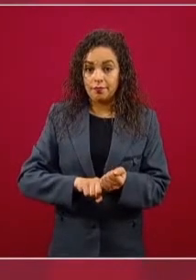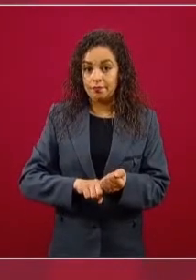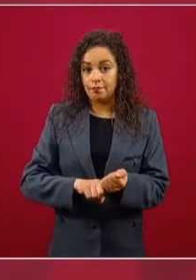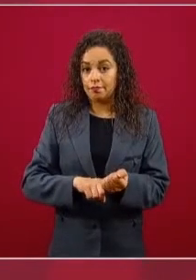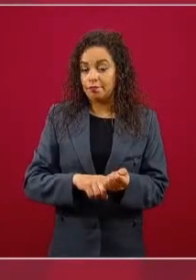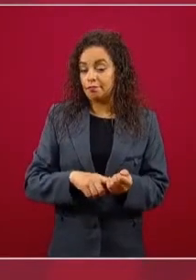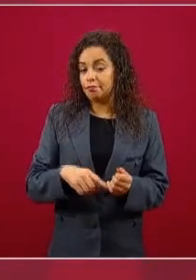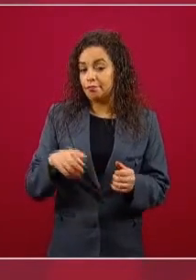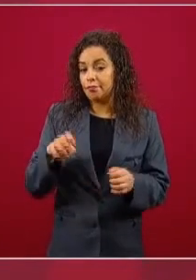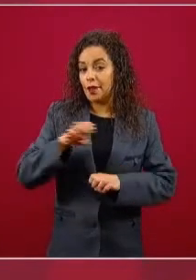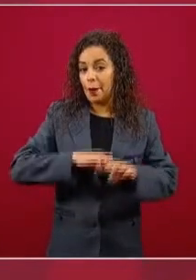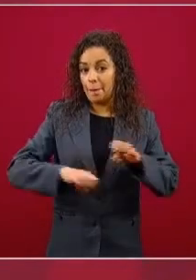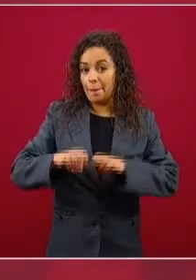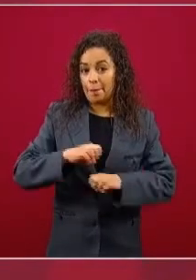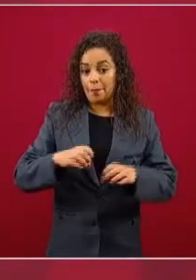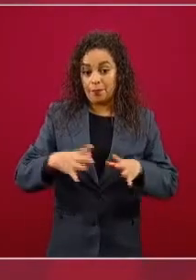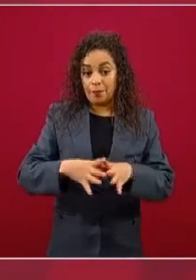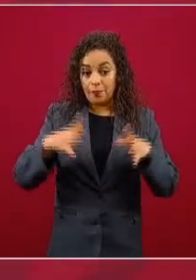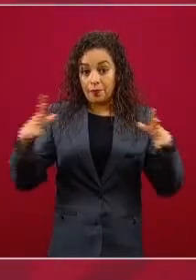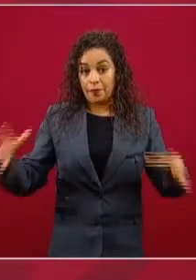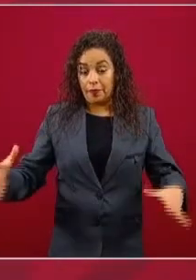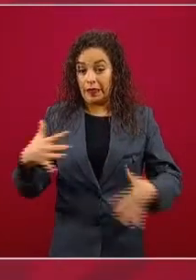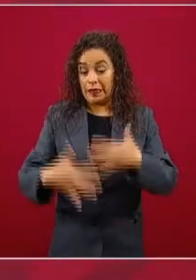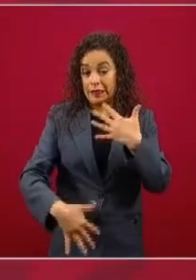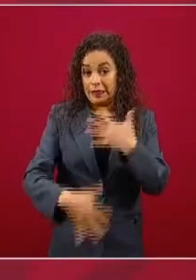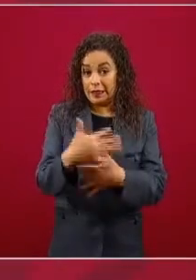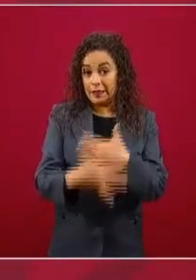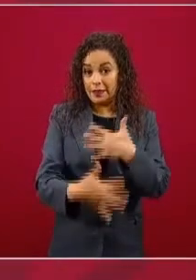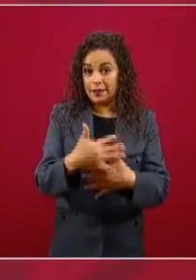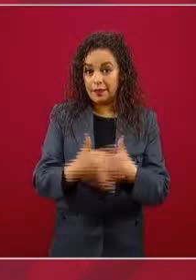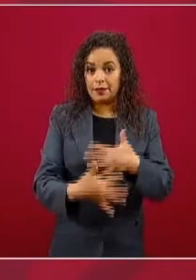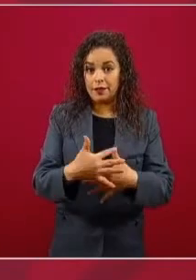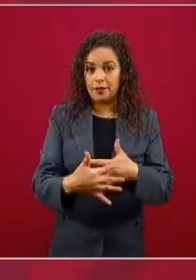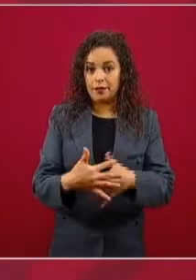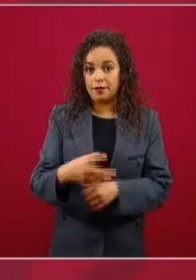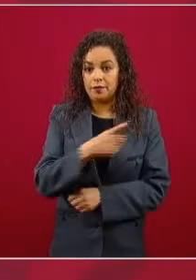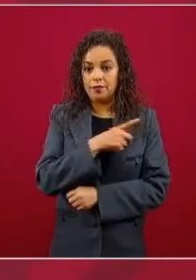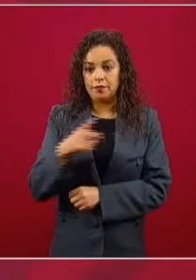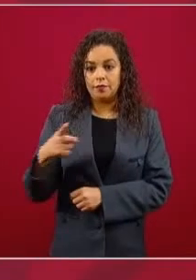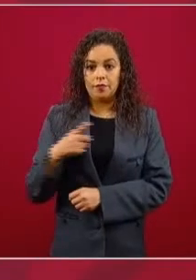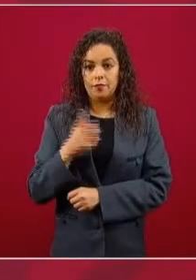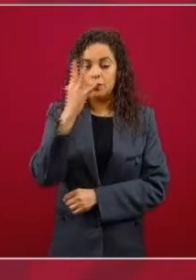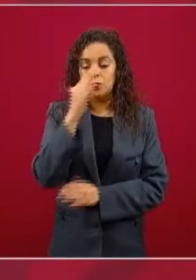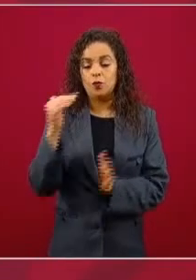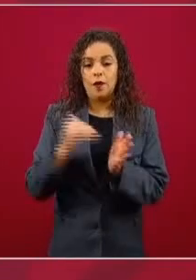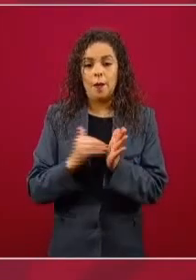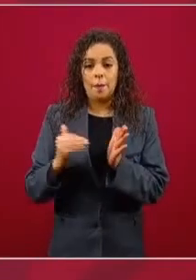15 grandes contribuyentes que debían 50,000 millones,